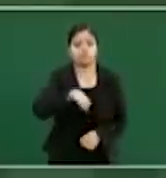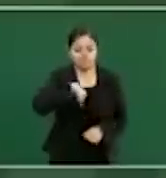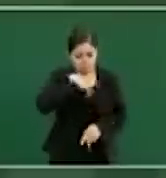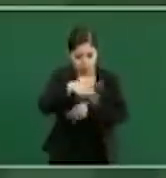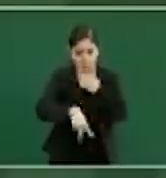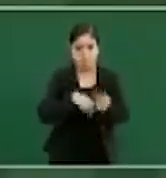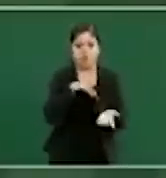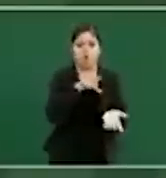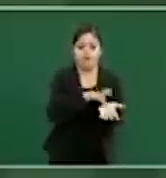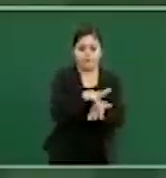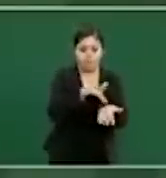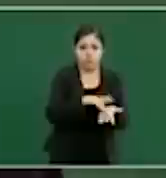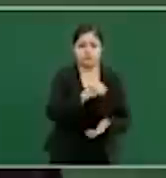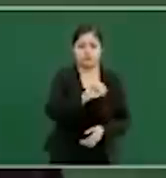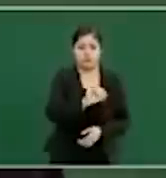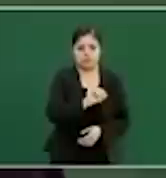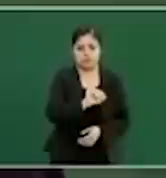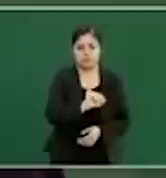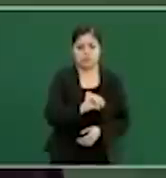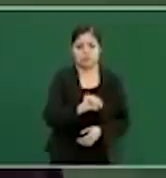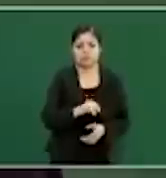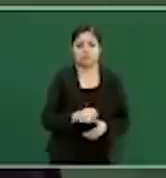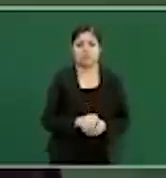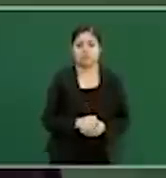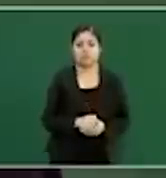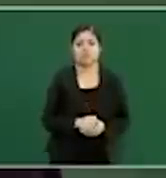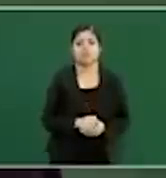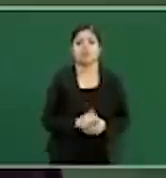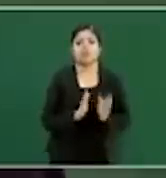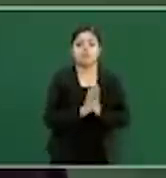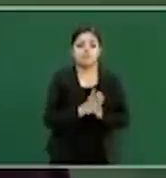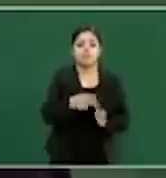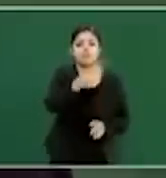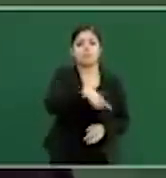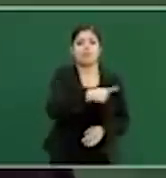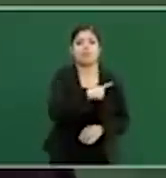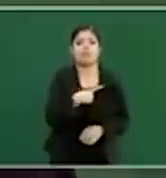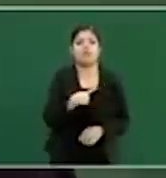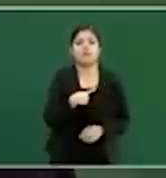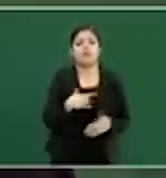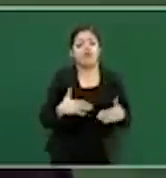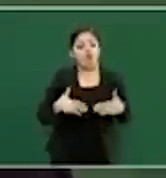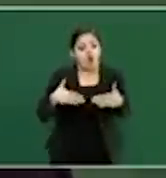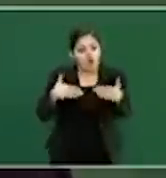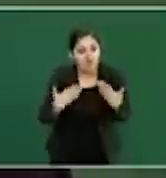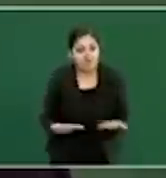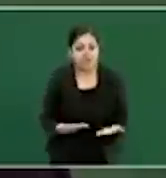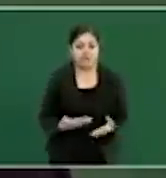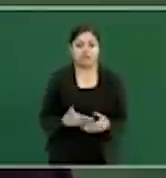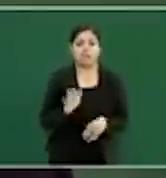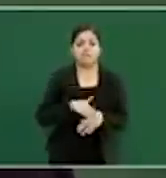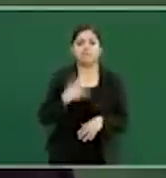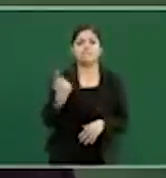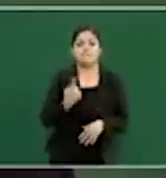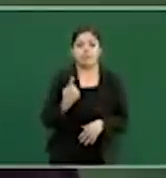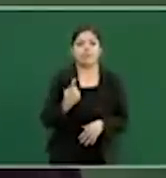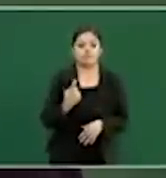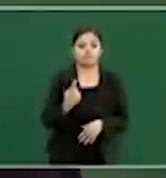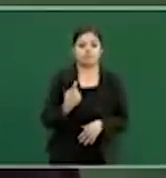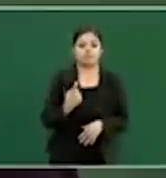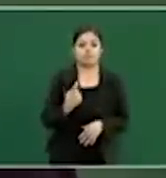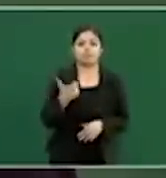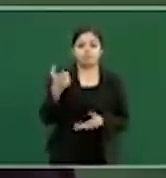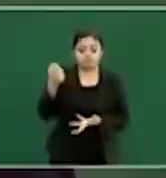apoyar y que tengan confianza, porque nos va a alcanzar